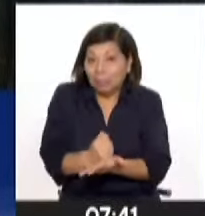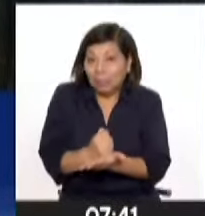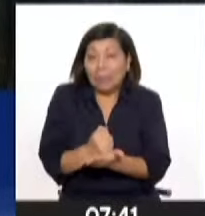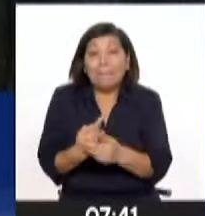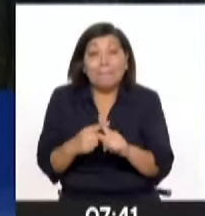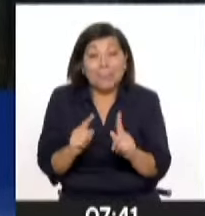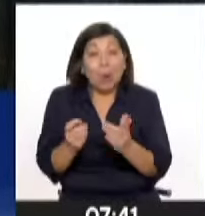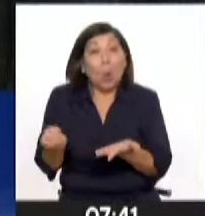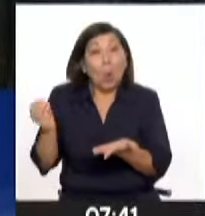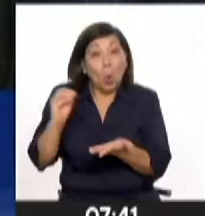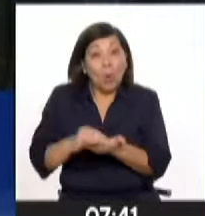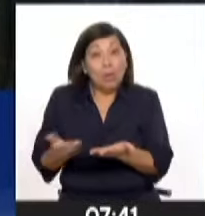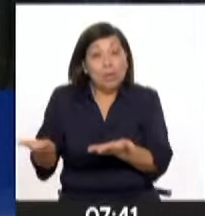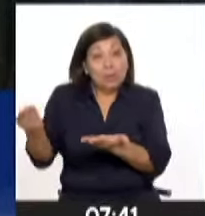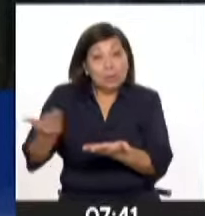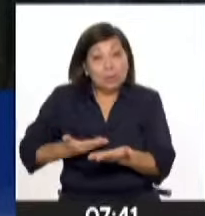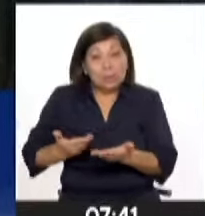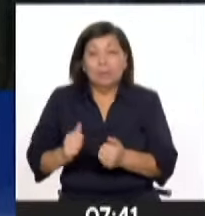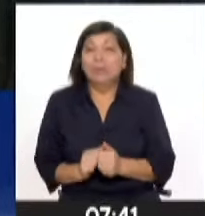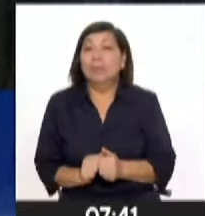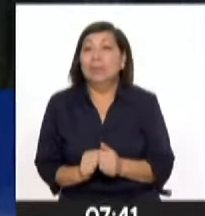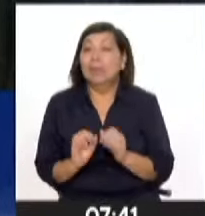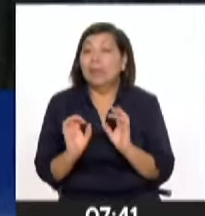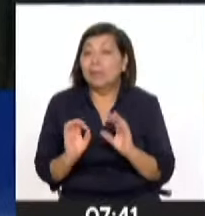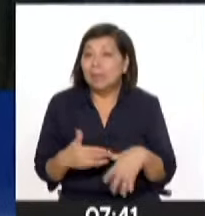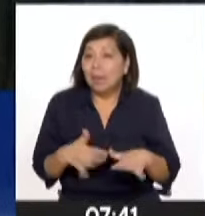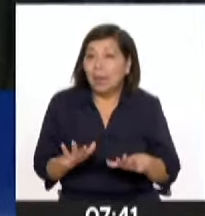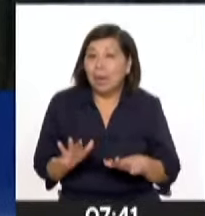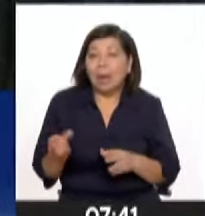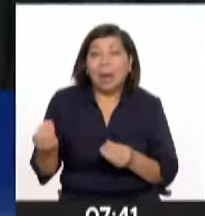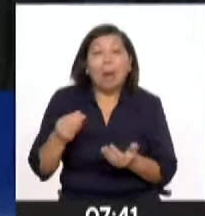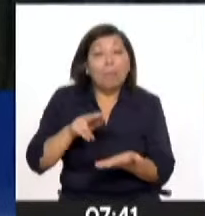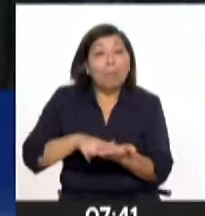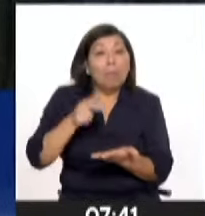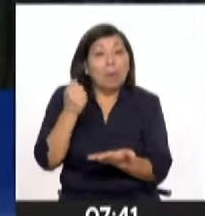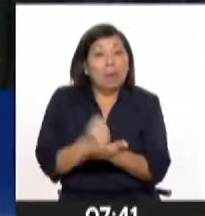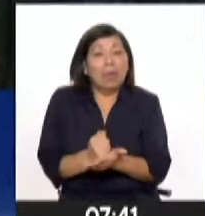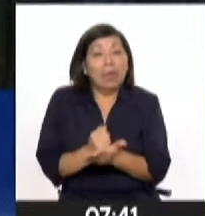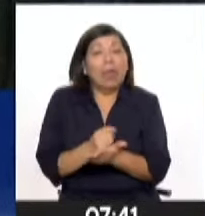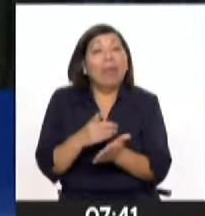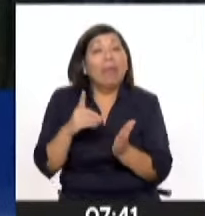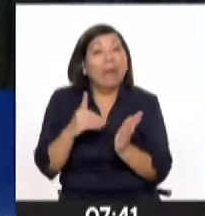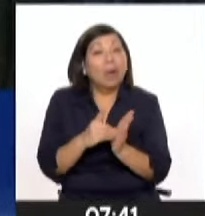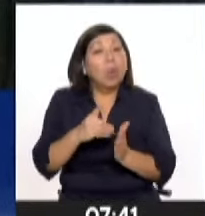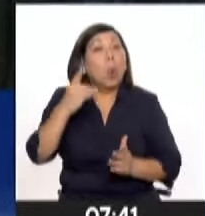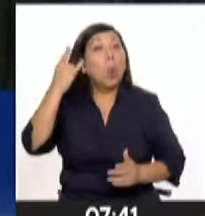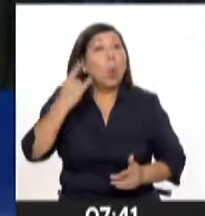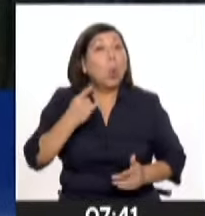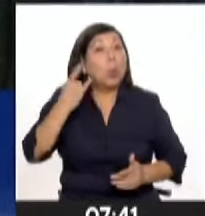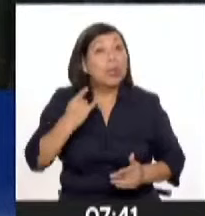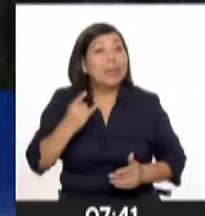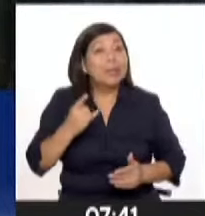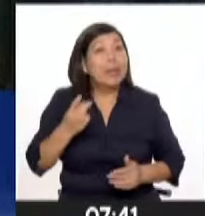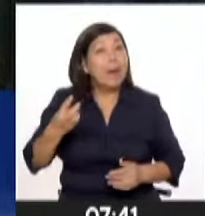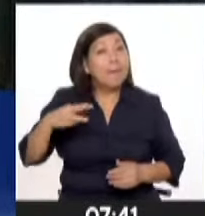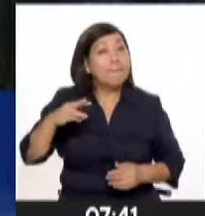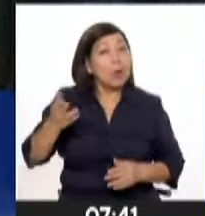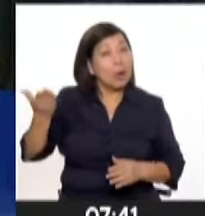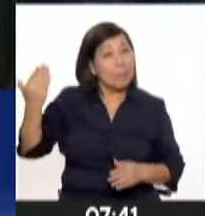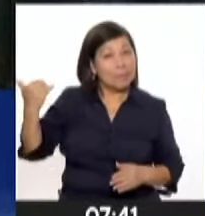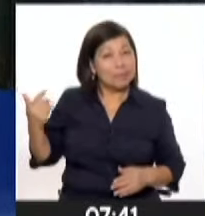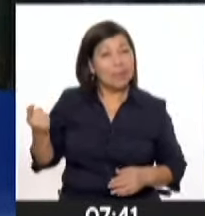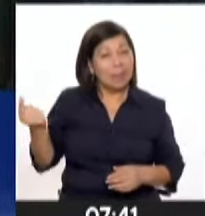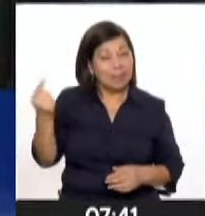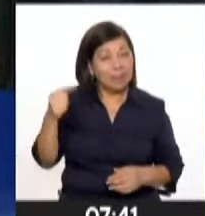los recursos nuevos que nos han habilitado. Nos han habilitado con la aprobación de un decreto de urgencia del día miércoles